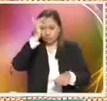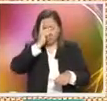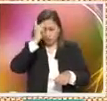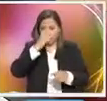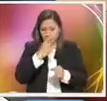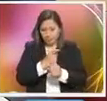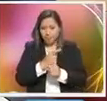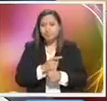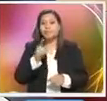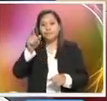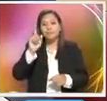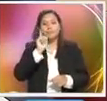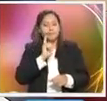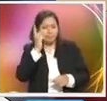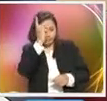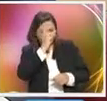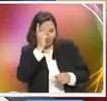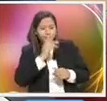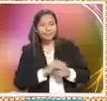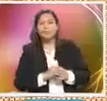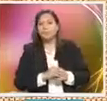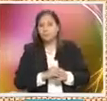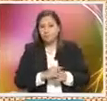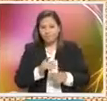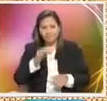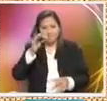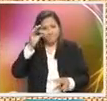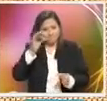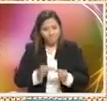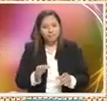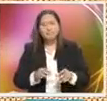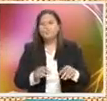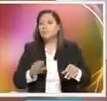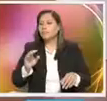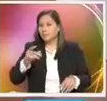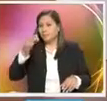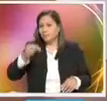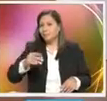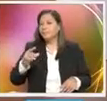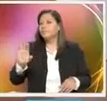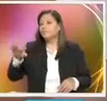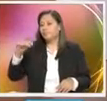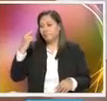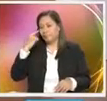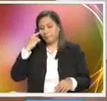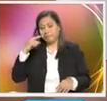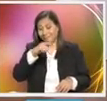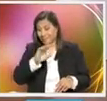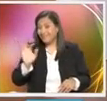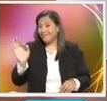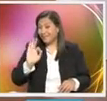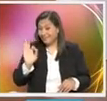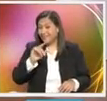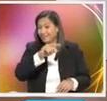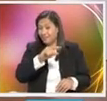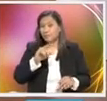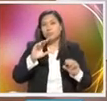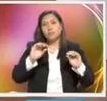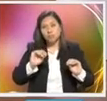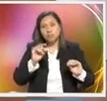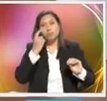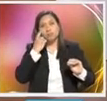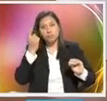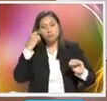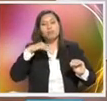bien. Y afortunadamente la psicóloga muy atinadamente lo comentó y nos dijo, es probable que esté dentro del espectro